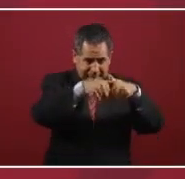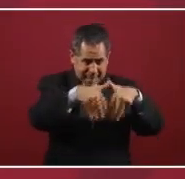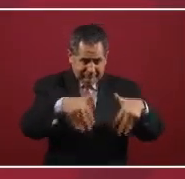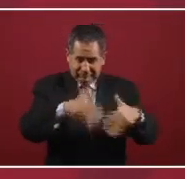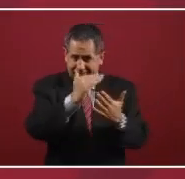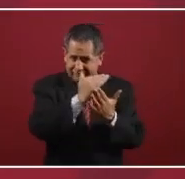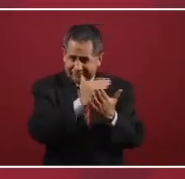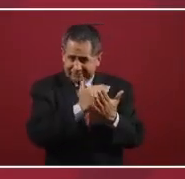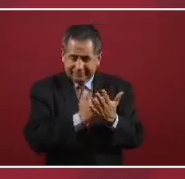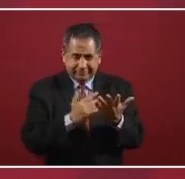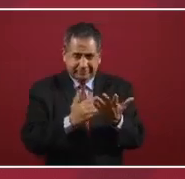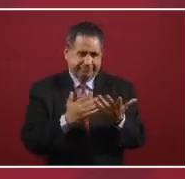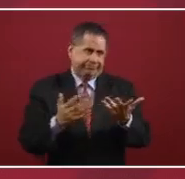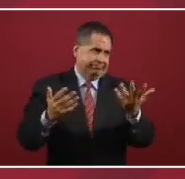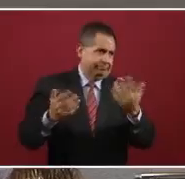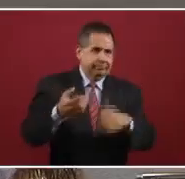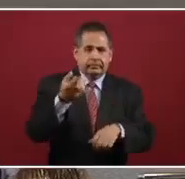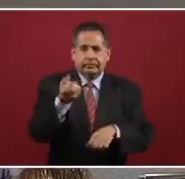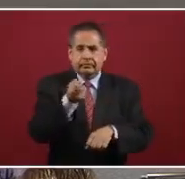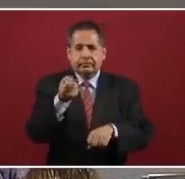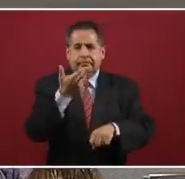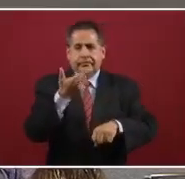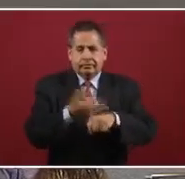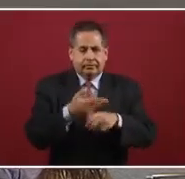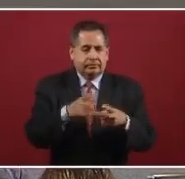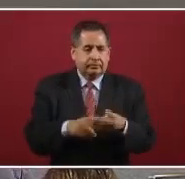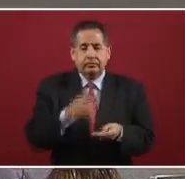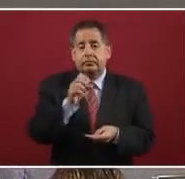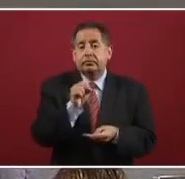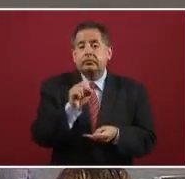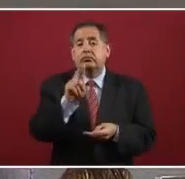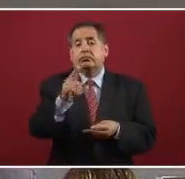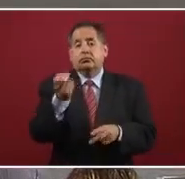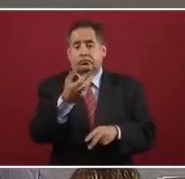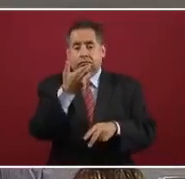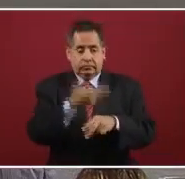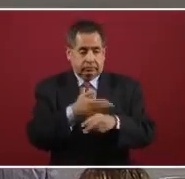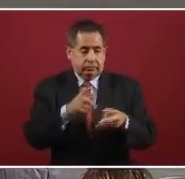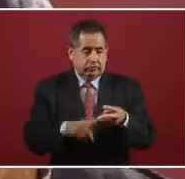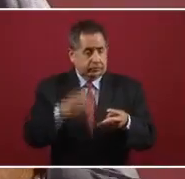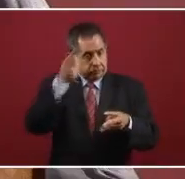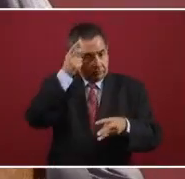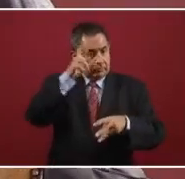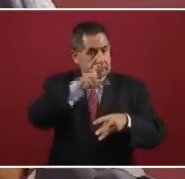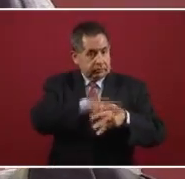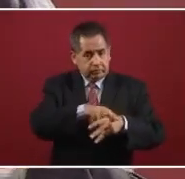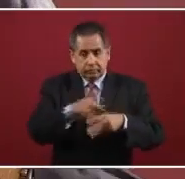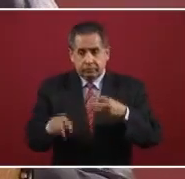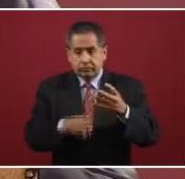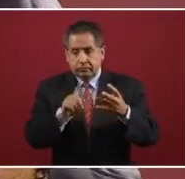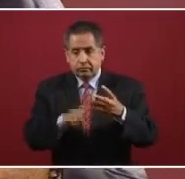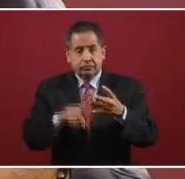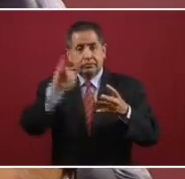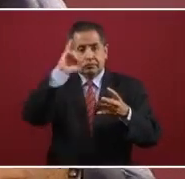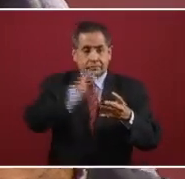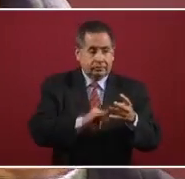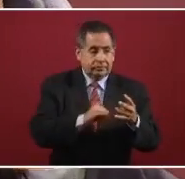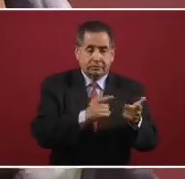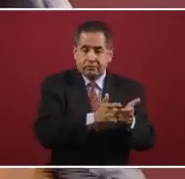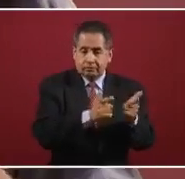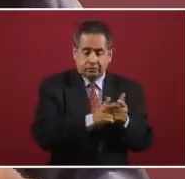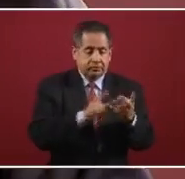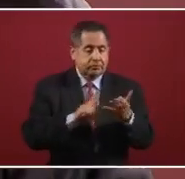de secretarios, subsecretarios, directores generales, jefes de